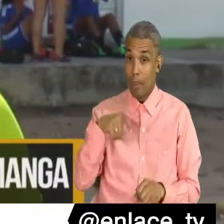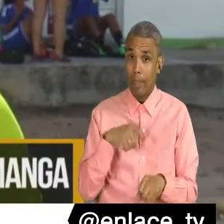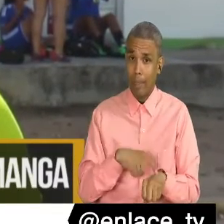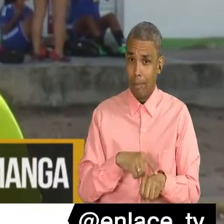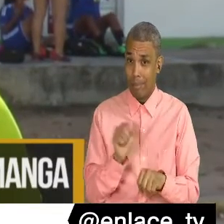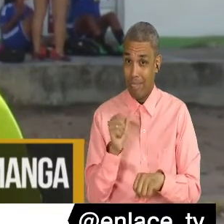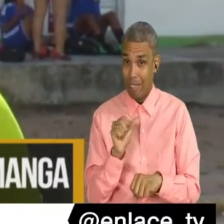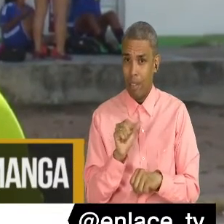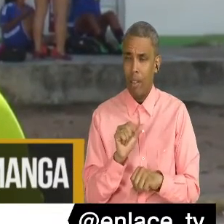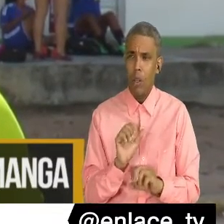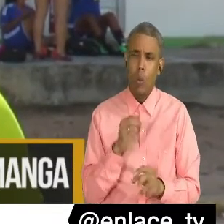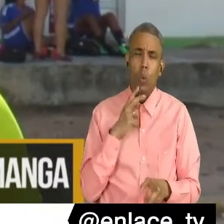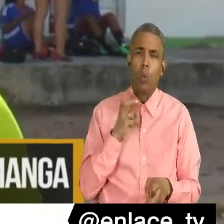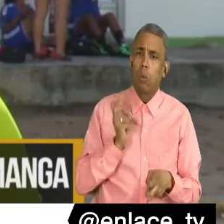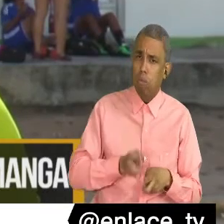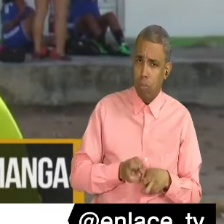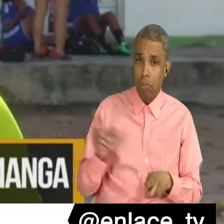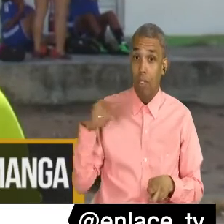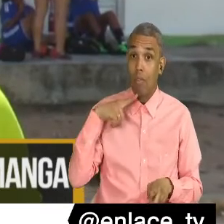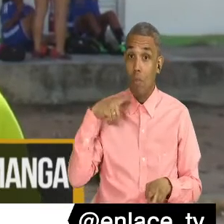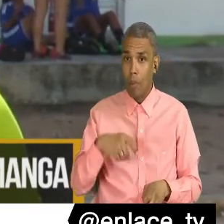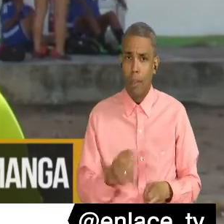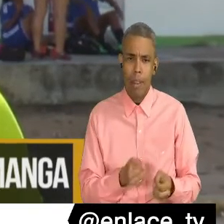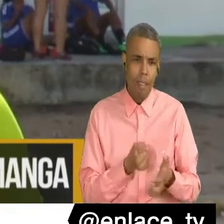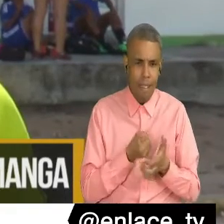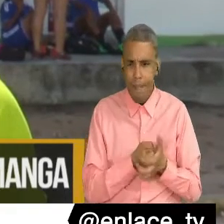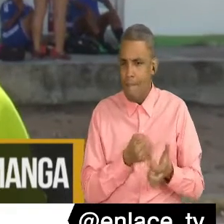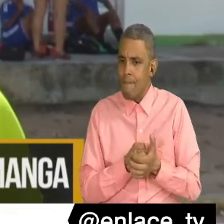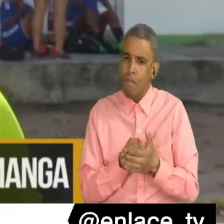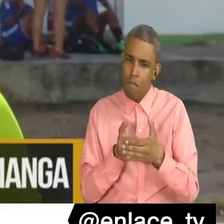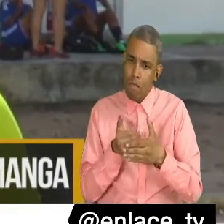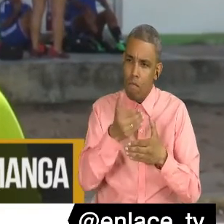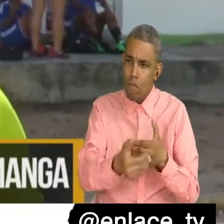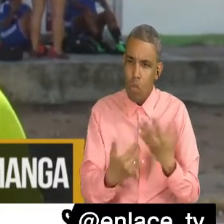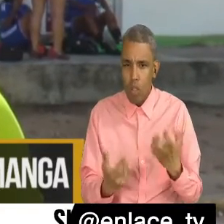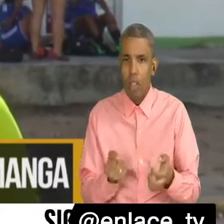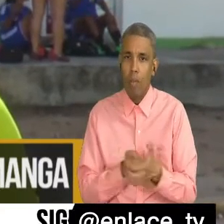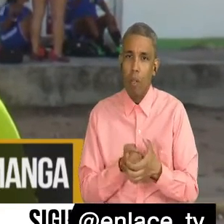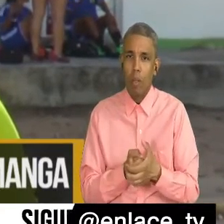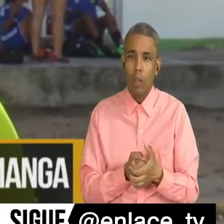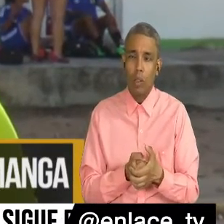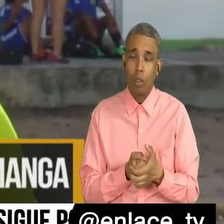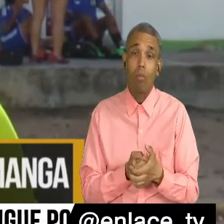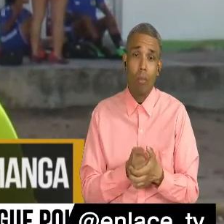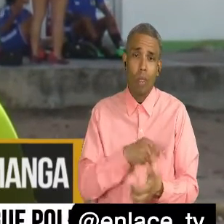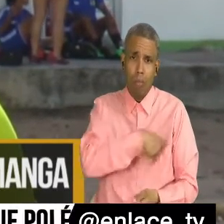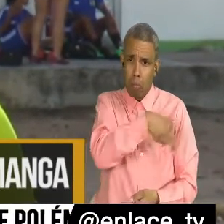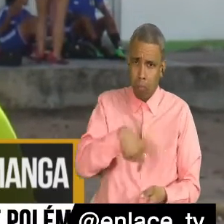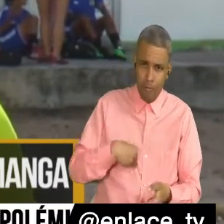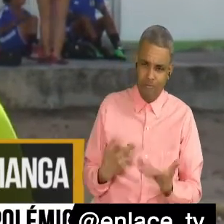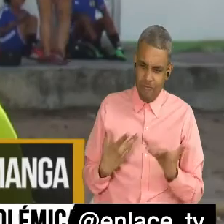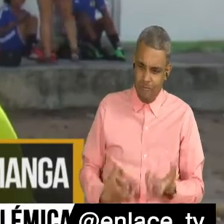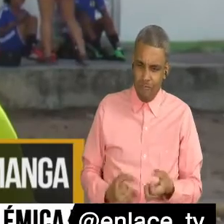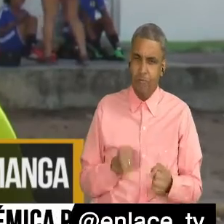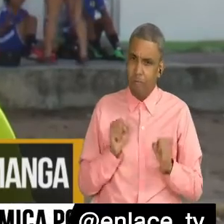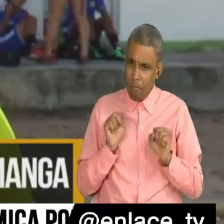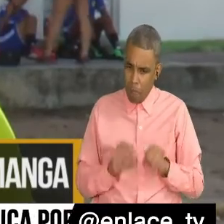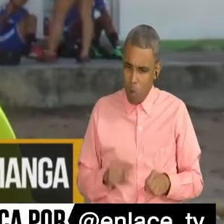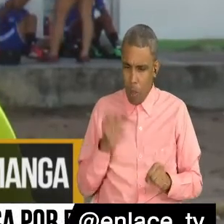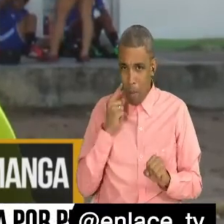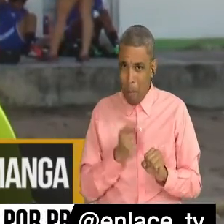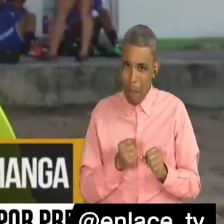que obviamente está también con serias posibilidades de clasificar. Sin embargo, nosotros queremos, tenemos el objetivo de sumar la mayor cantidad de puntos